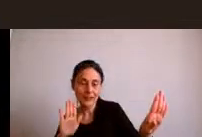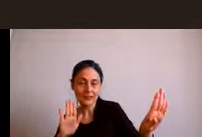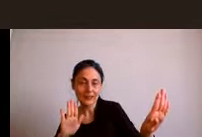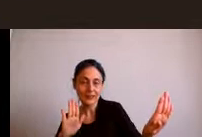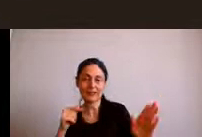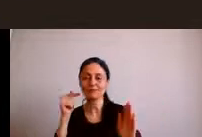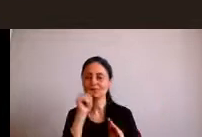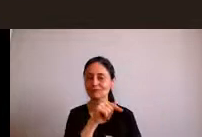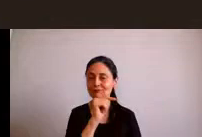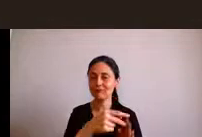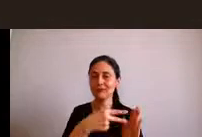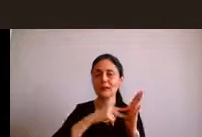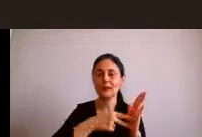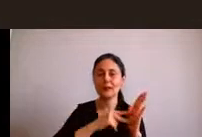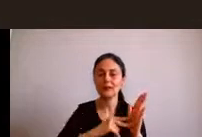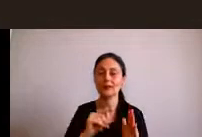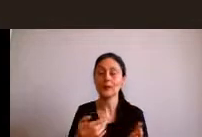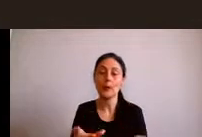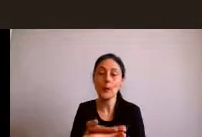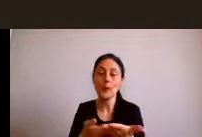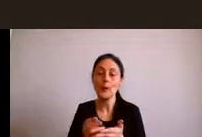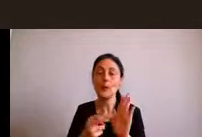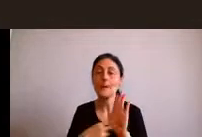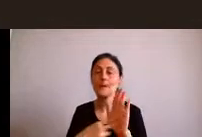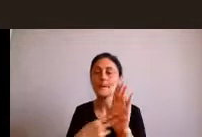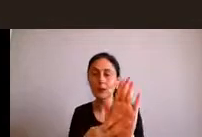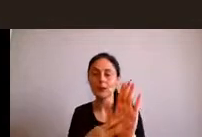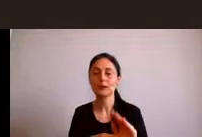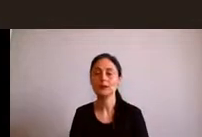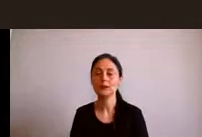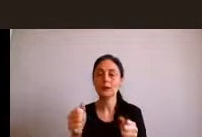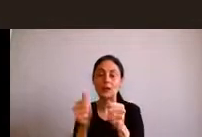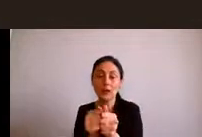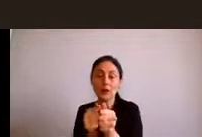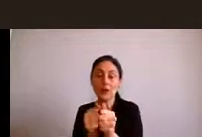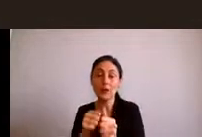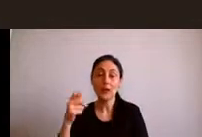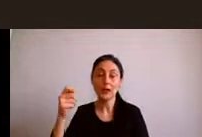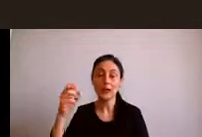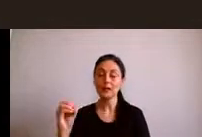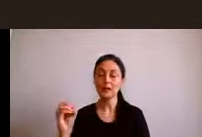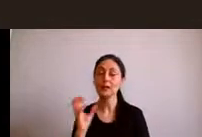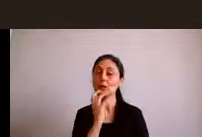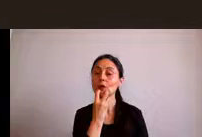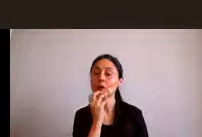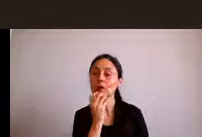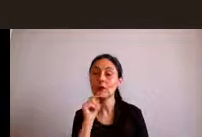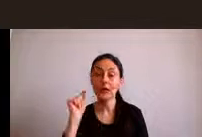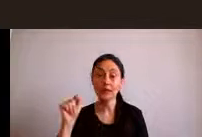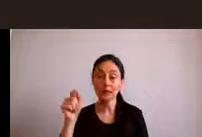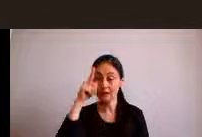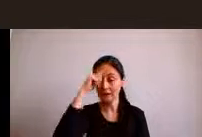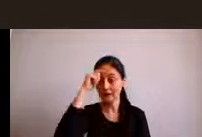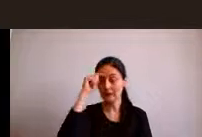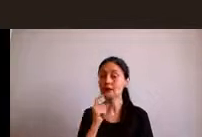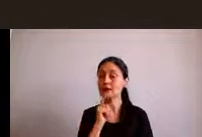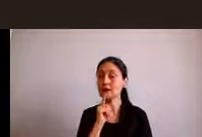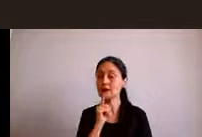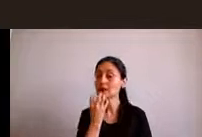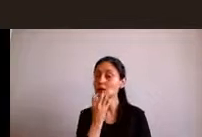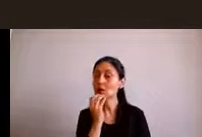los colegas en Antofagasta, donde desarrollaron una guía de trabajo en el sistema hospitalario de allá, en el hospital regional